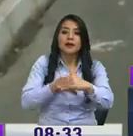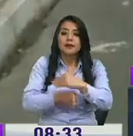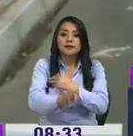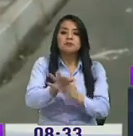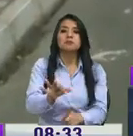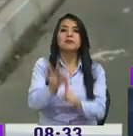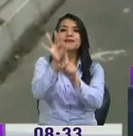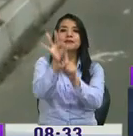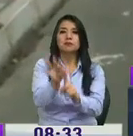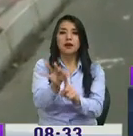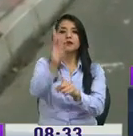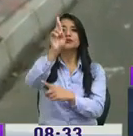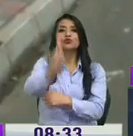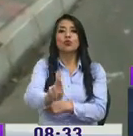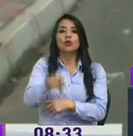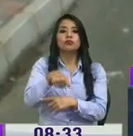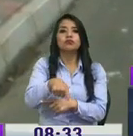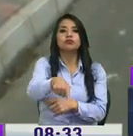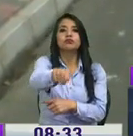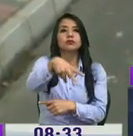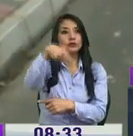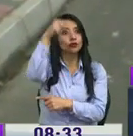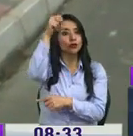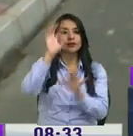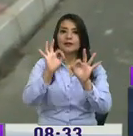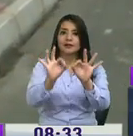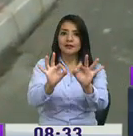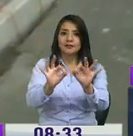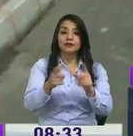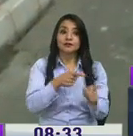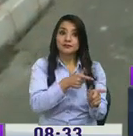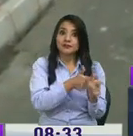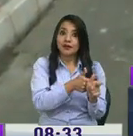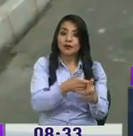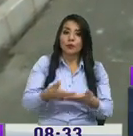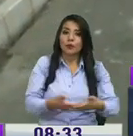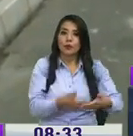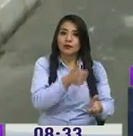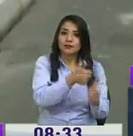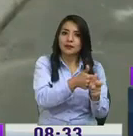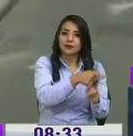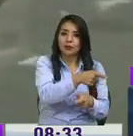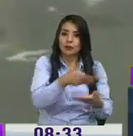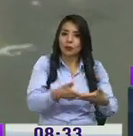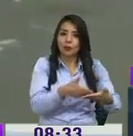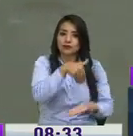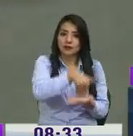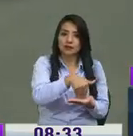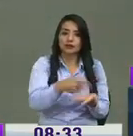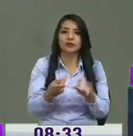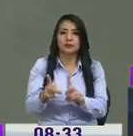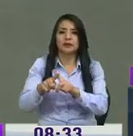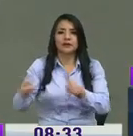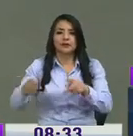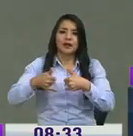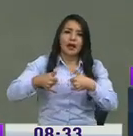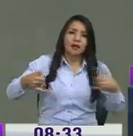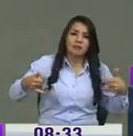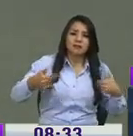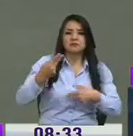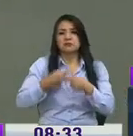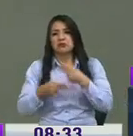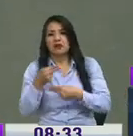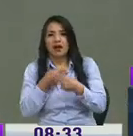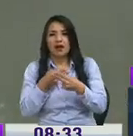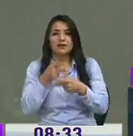del sur hacia el norte, ya que tenemos un guaguacentro y tenemos una serie de almacenes, especialmente